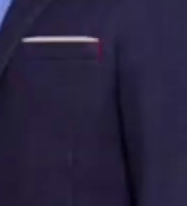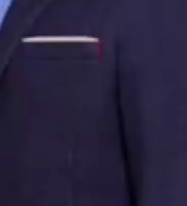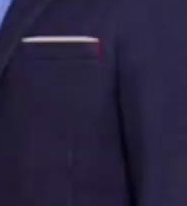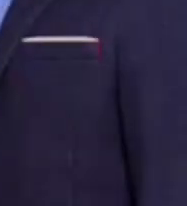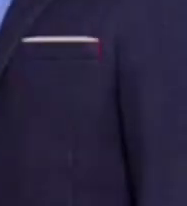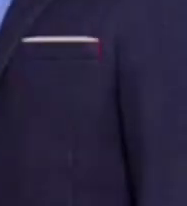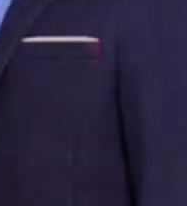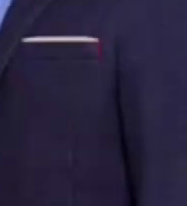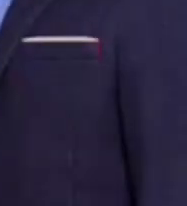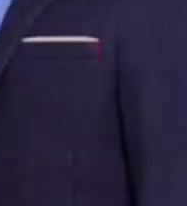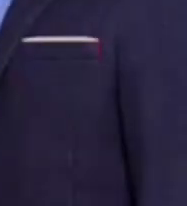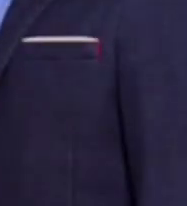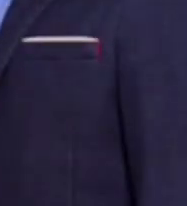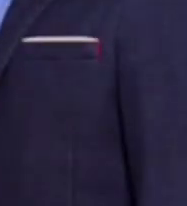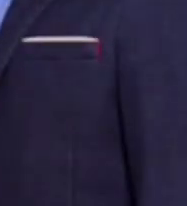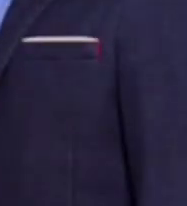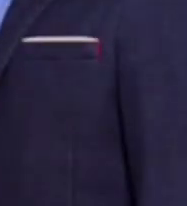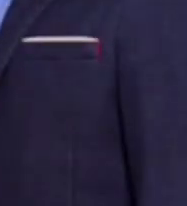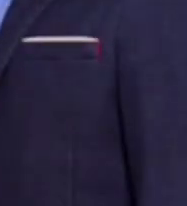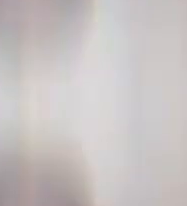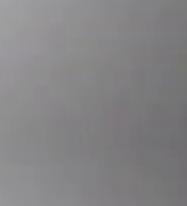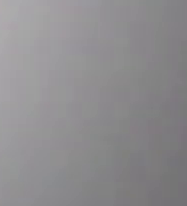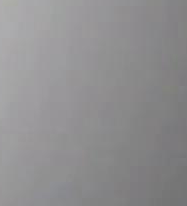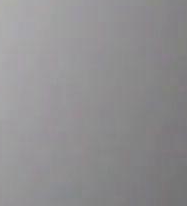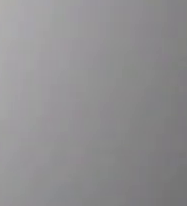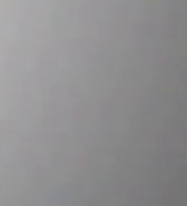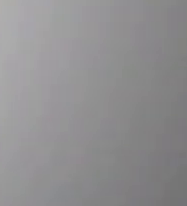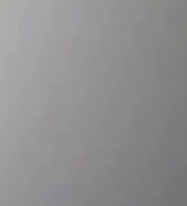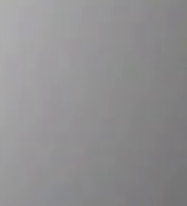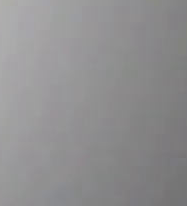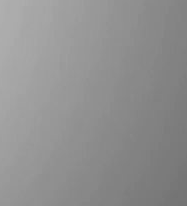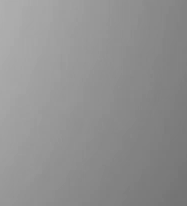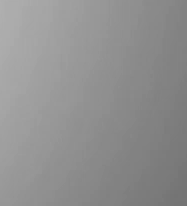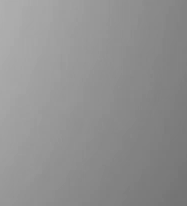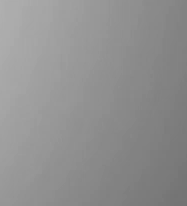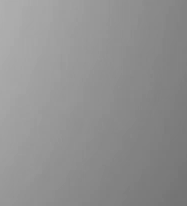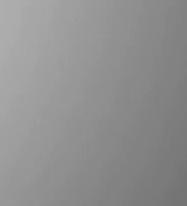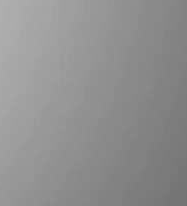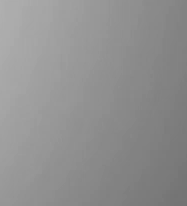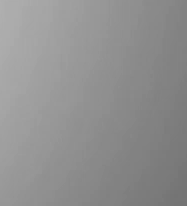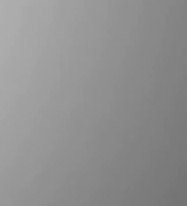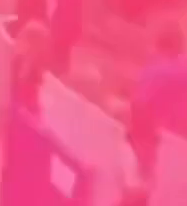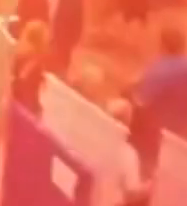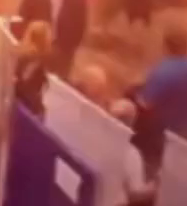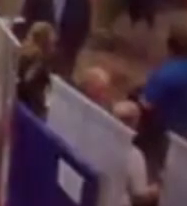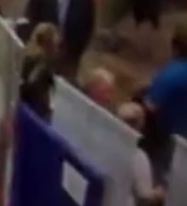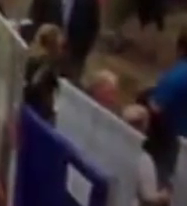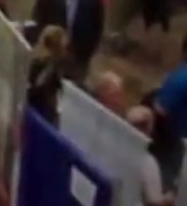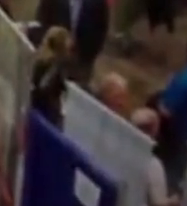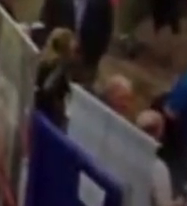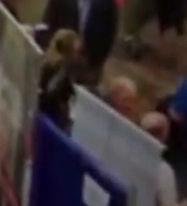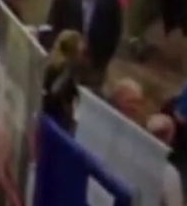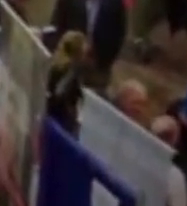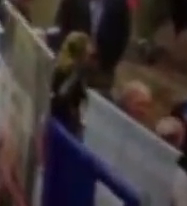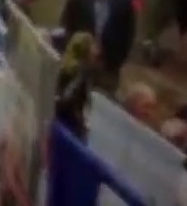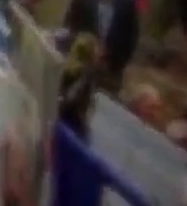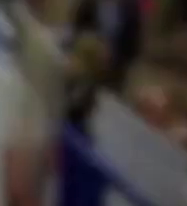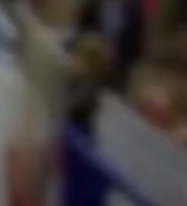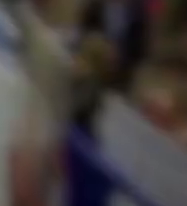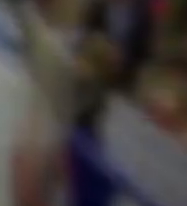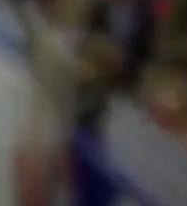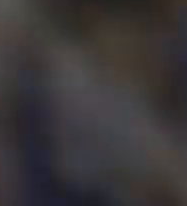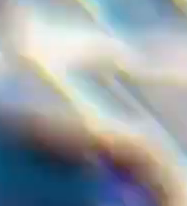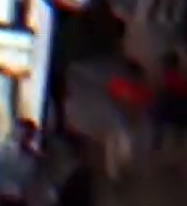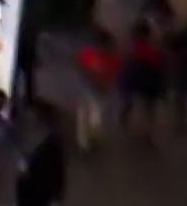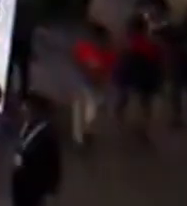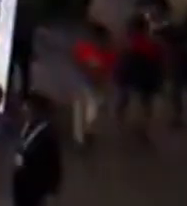y de vanguardia. Además estará con nosotros Mauricio Mancera. Así que ya lo sabes, Expo Vocación, el próximo 5 de julio